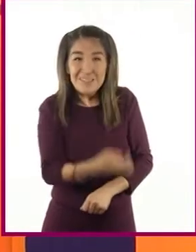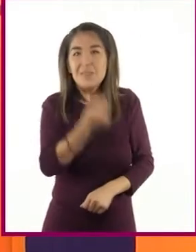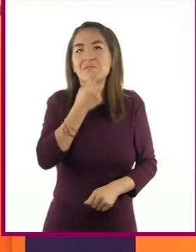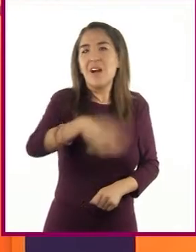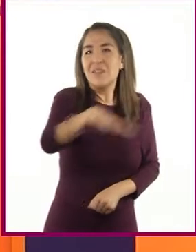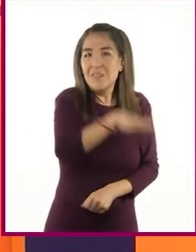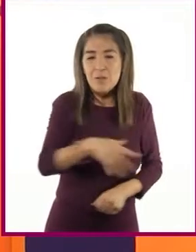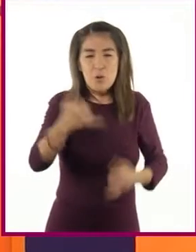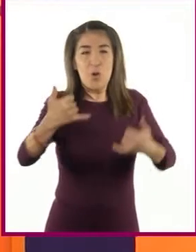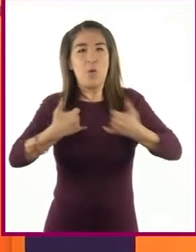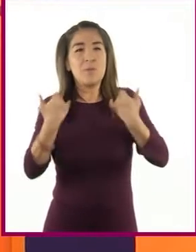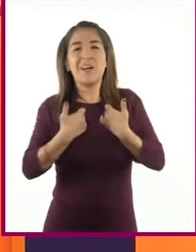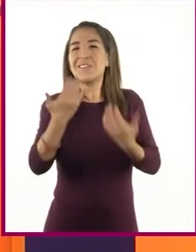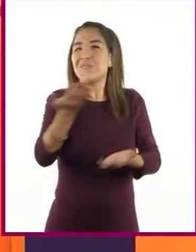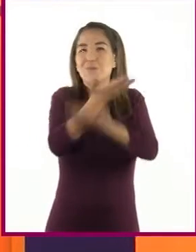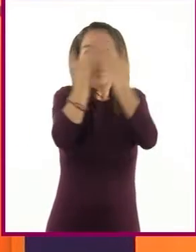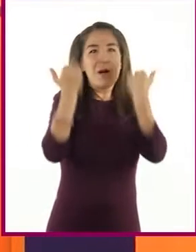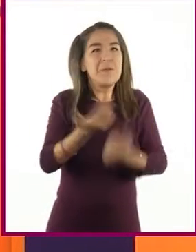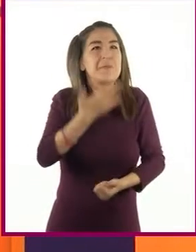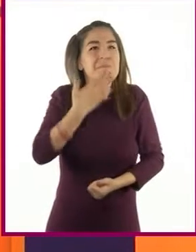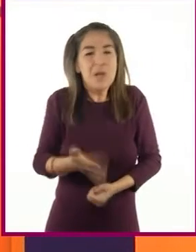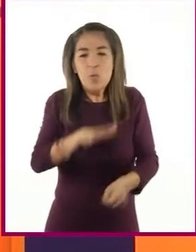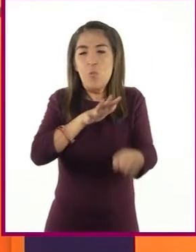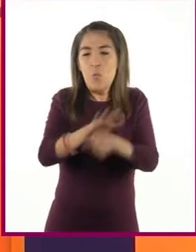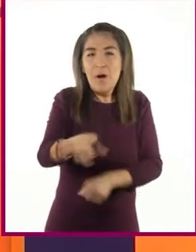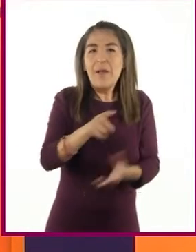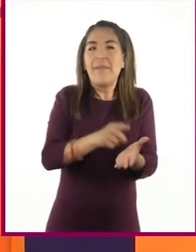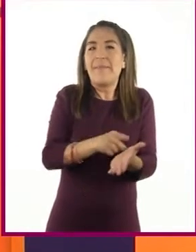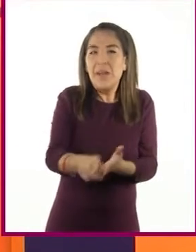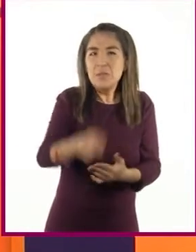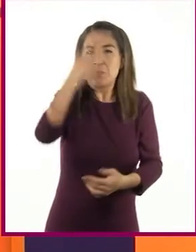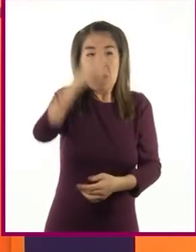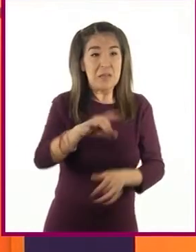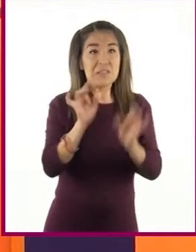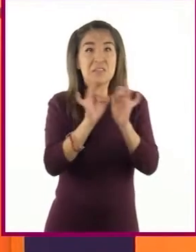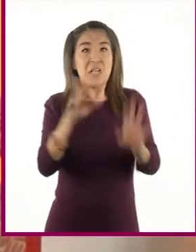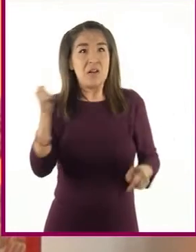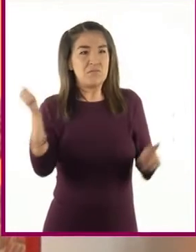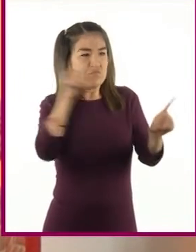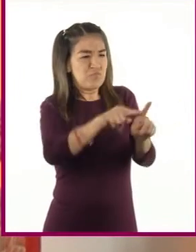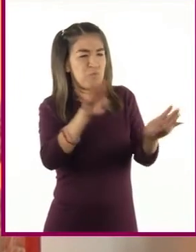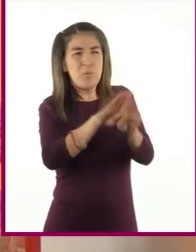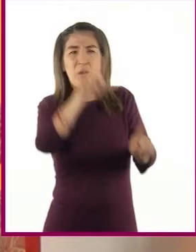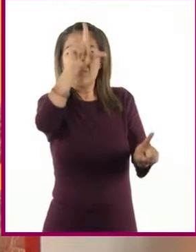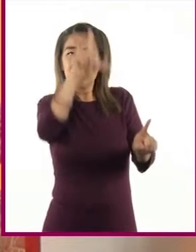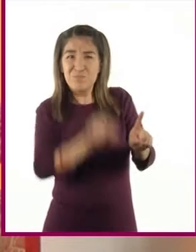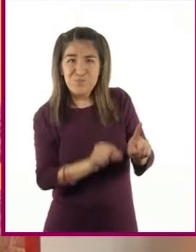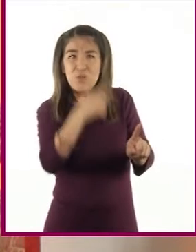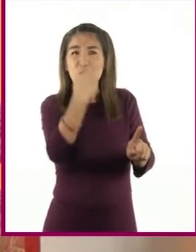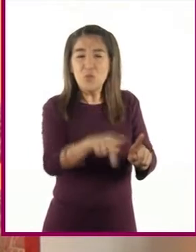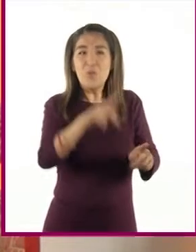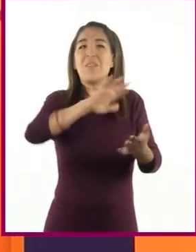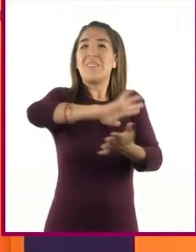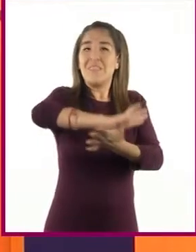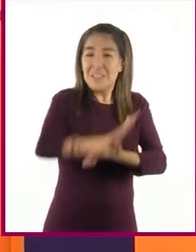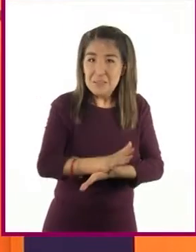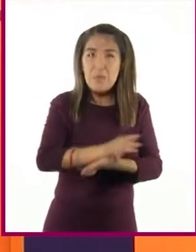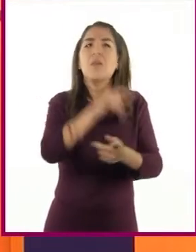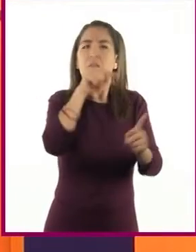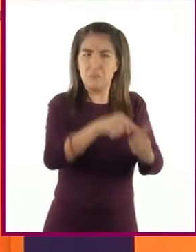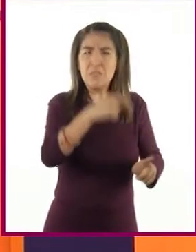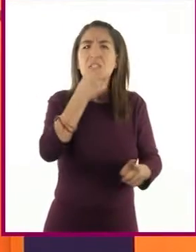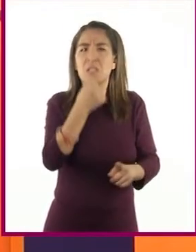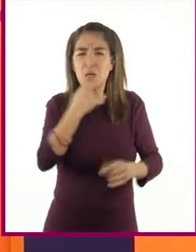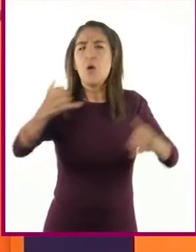desconocimiento de cuáles son sus derechos y a dónde acudir si se ven vulnerados impiden que las personas